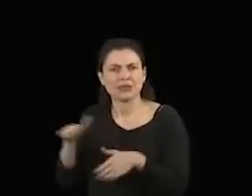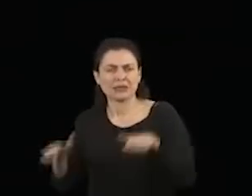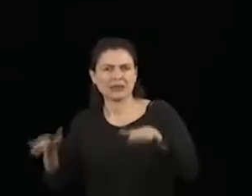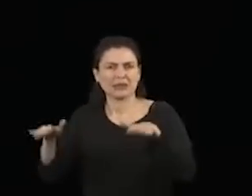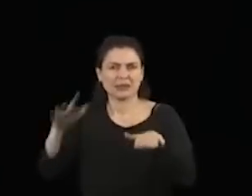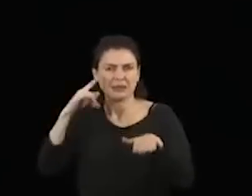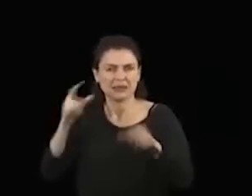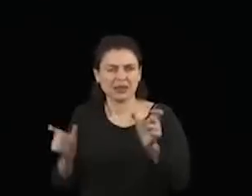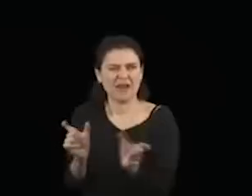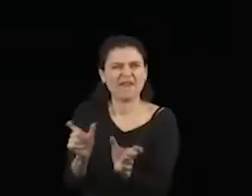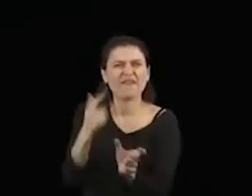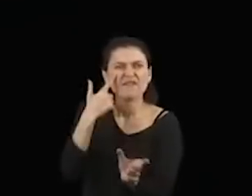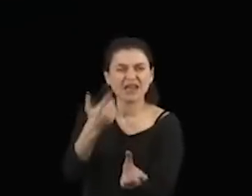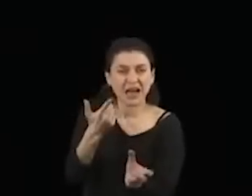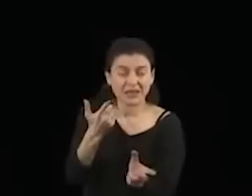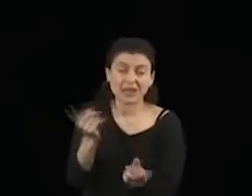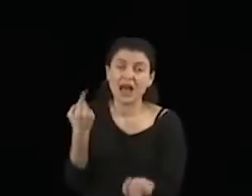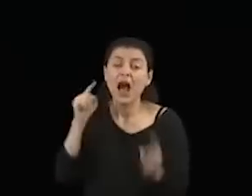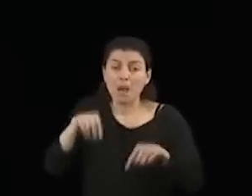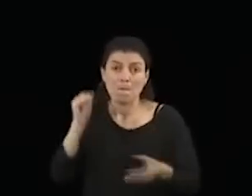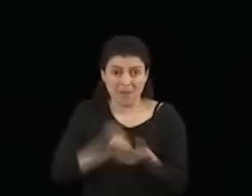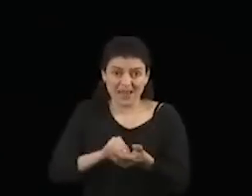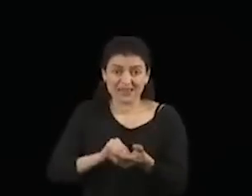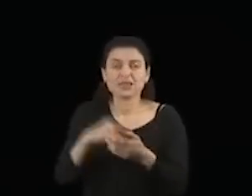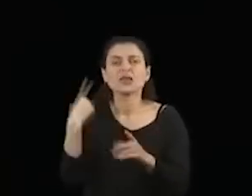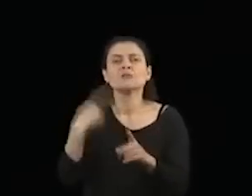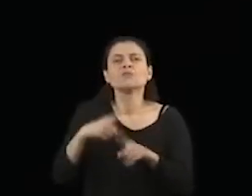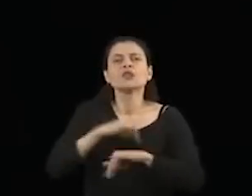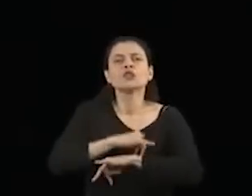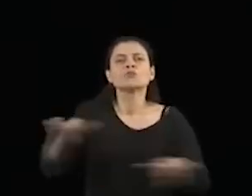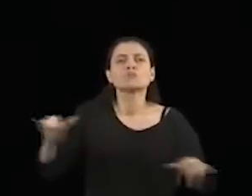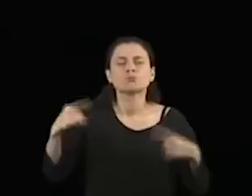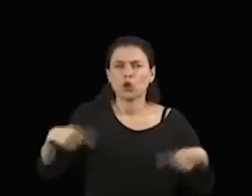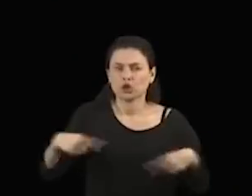voy a dar otra excelente noticia. De esos